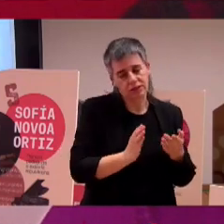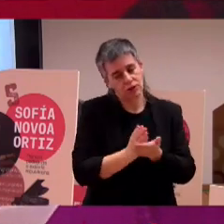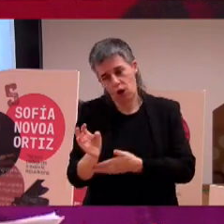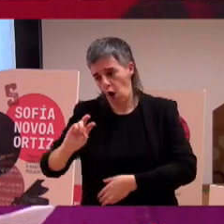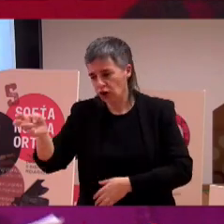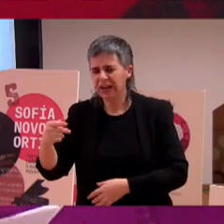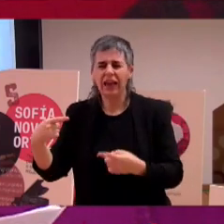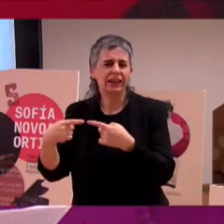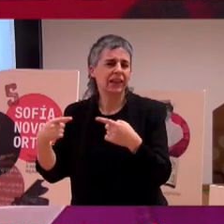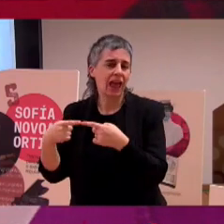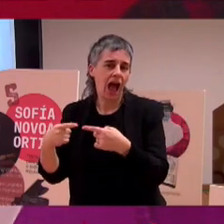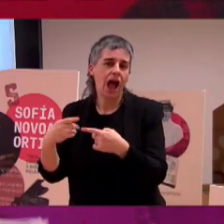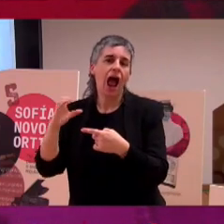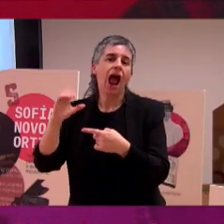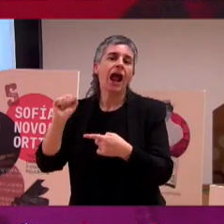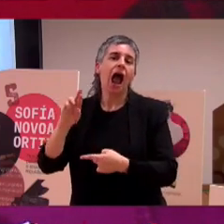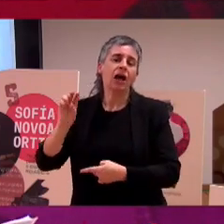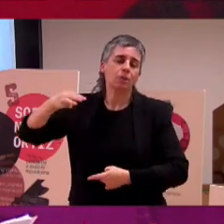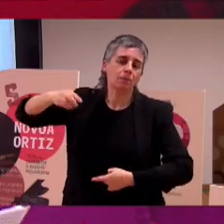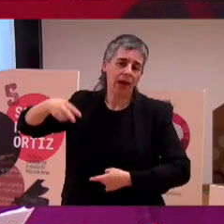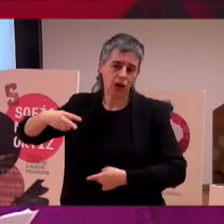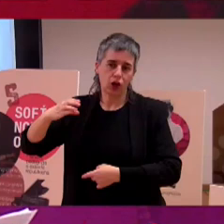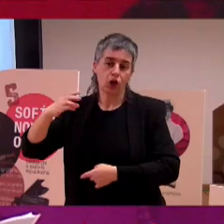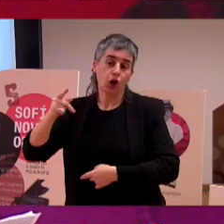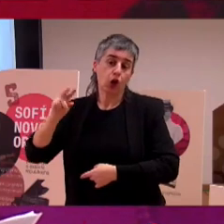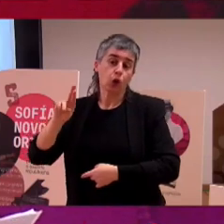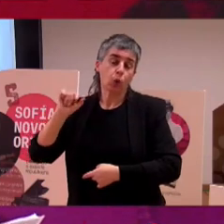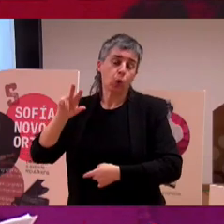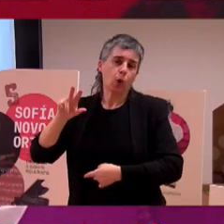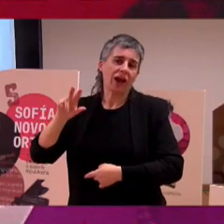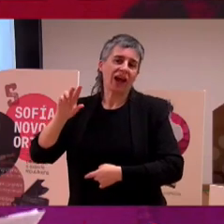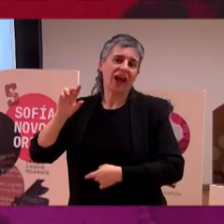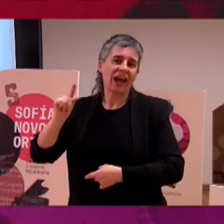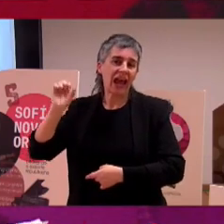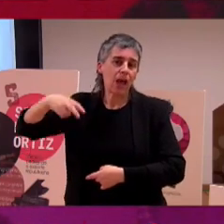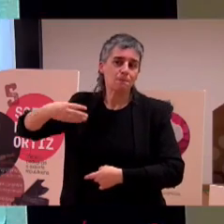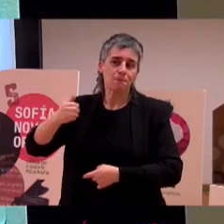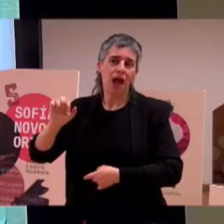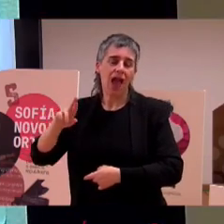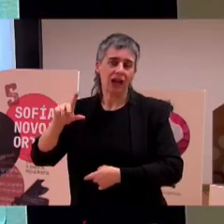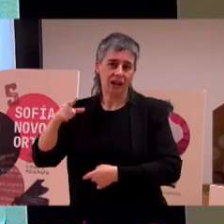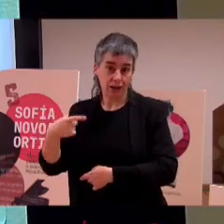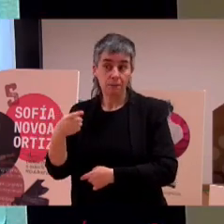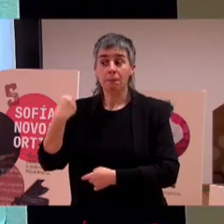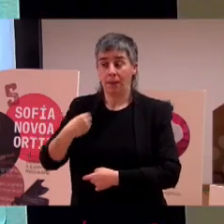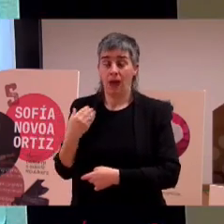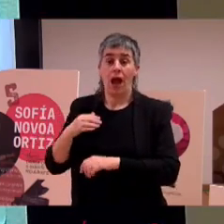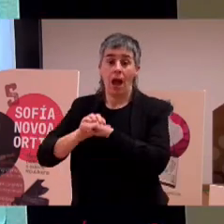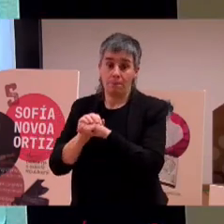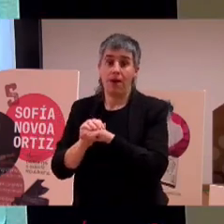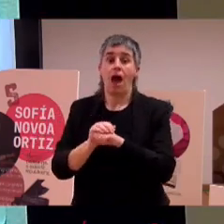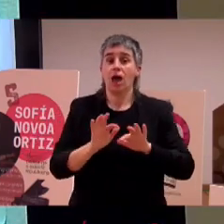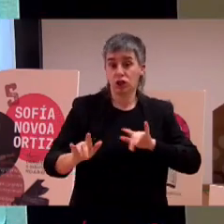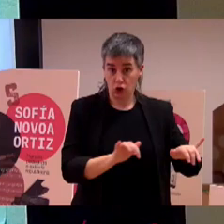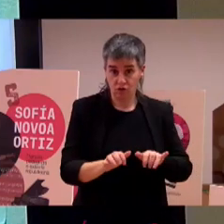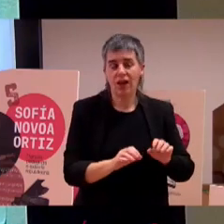de Carmen Krukenberg Sanjurjo, que é amiga da familia Novoa e que colabora na formación tamén de Sofía. Con